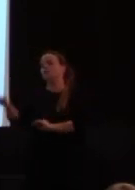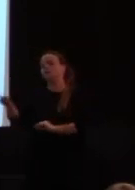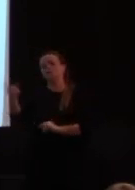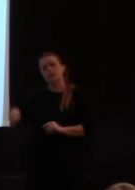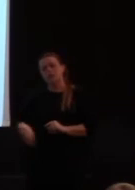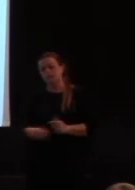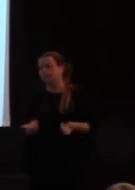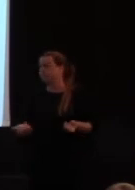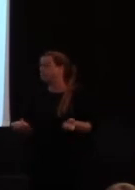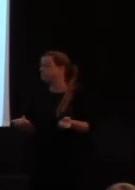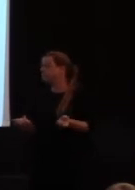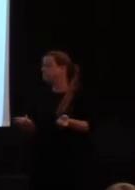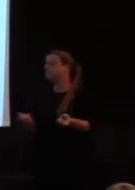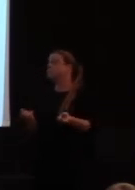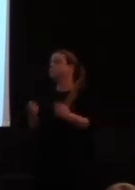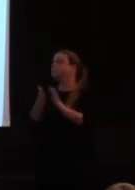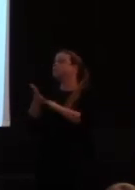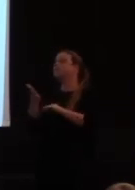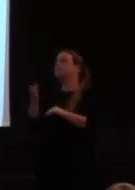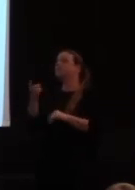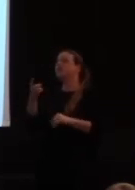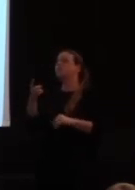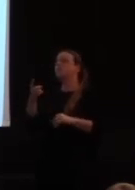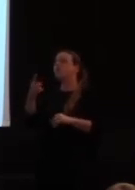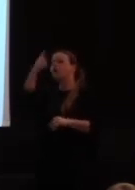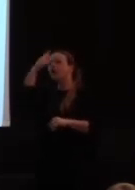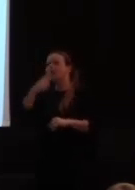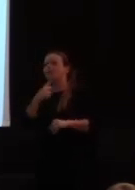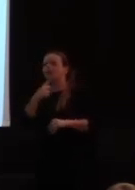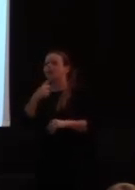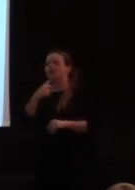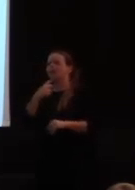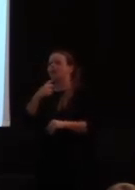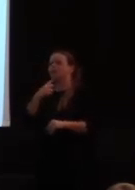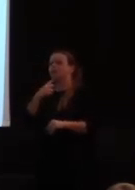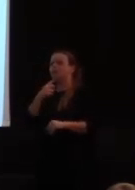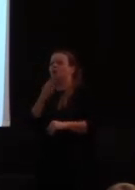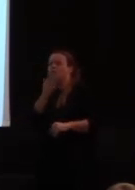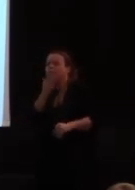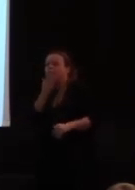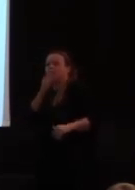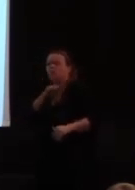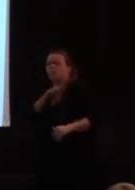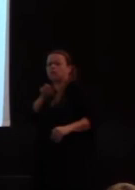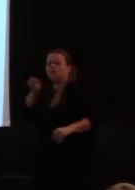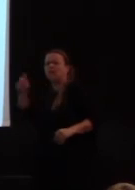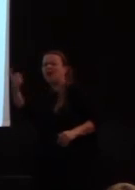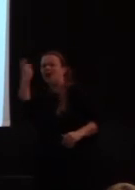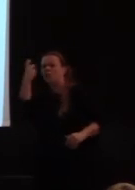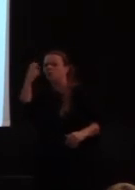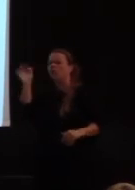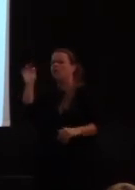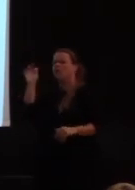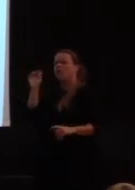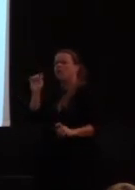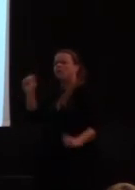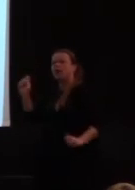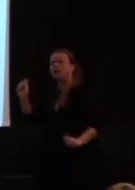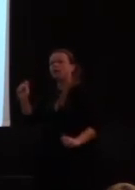su imagen. No hacemos quedar mal, no hacemos quedar nunca en tiempo, no humillar ni